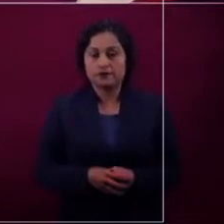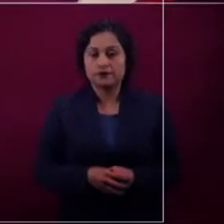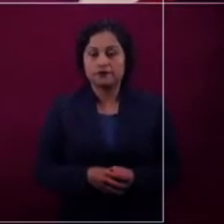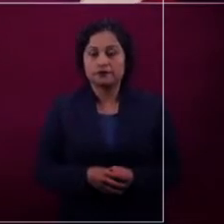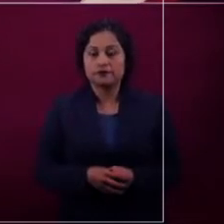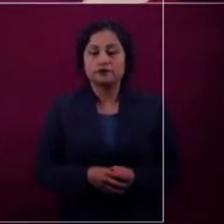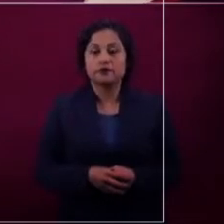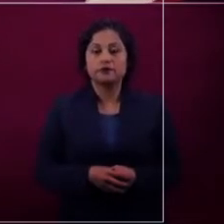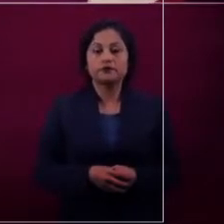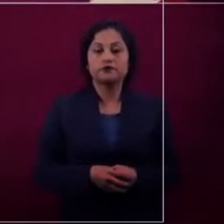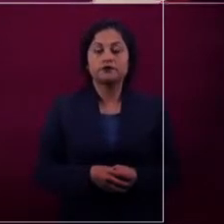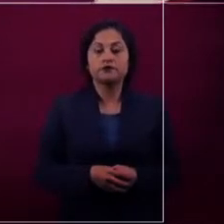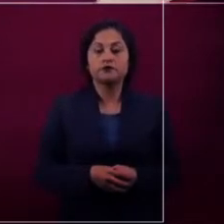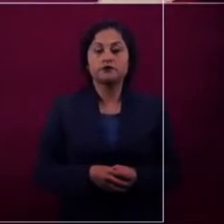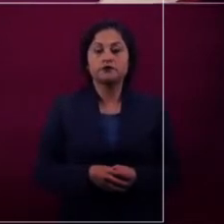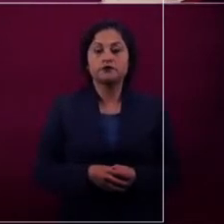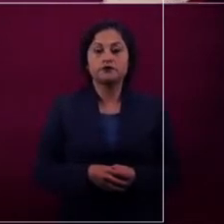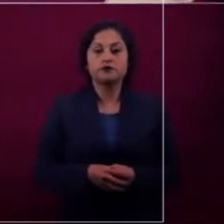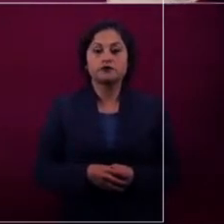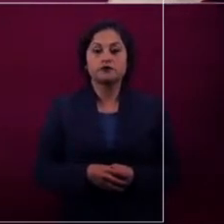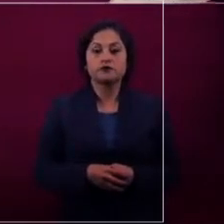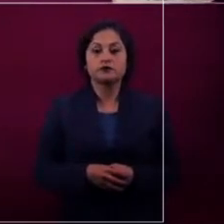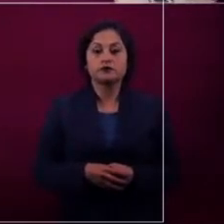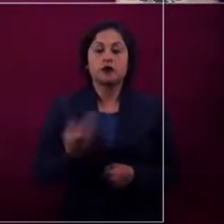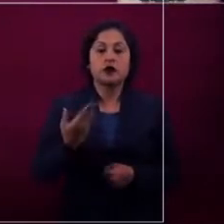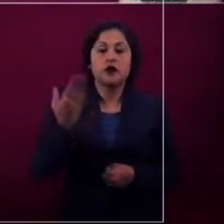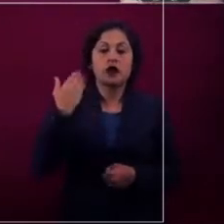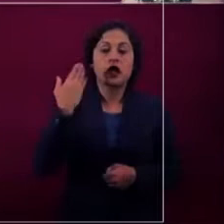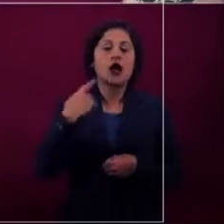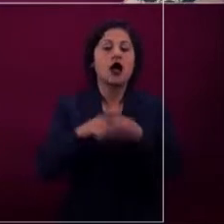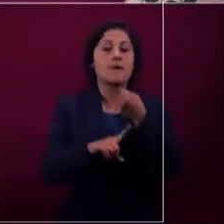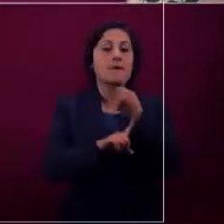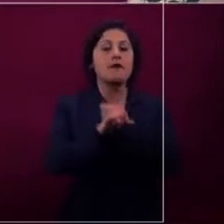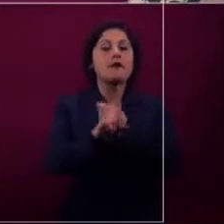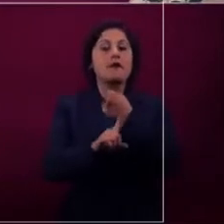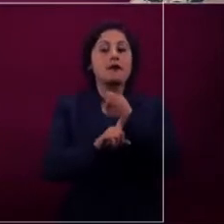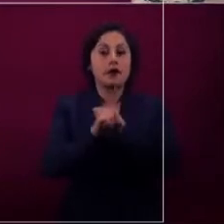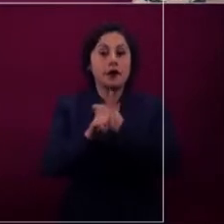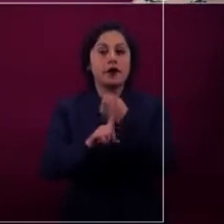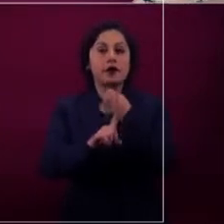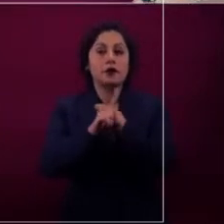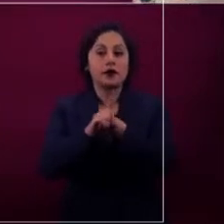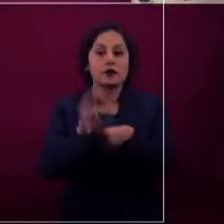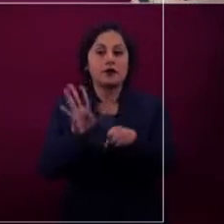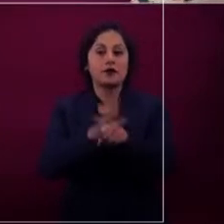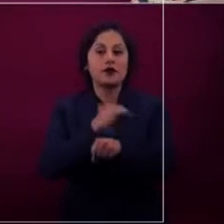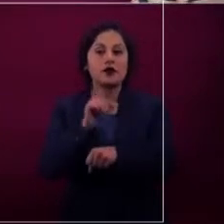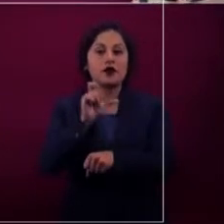Tuvimos el problema del desabasto por el combate al huachicol